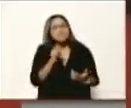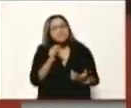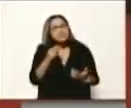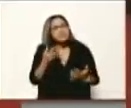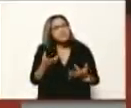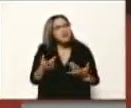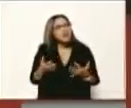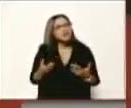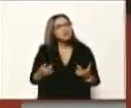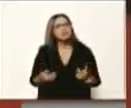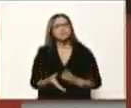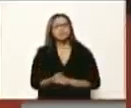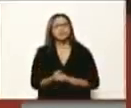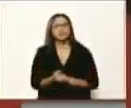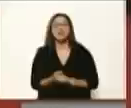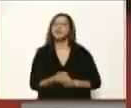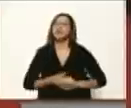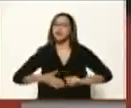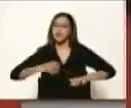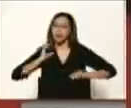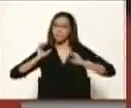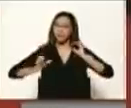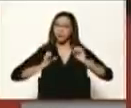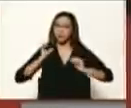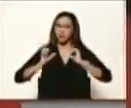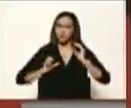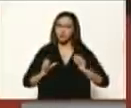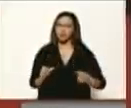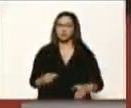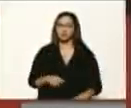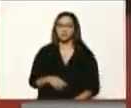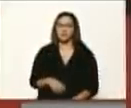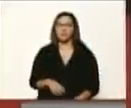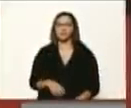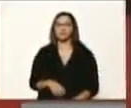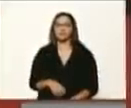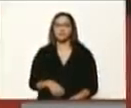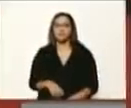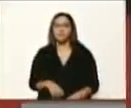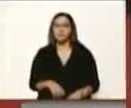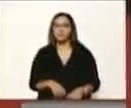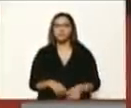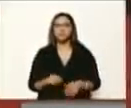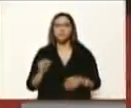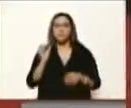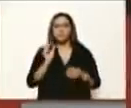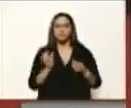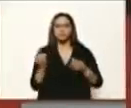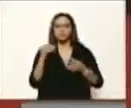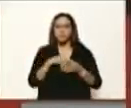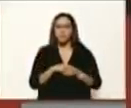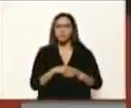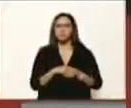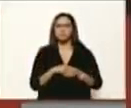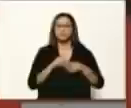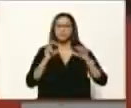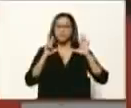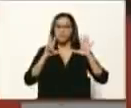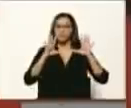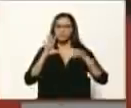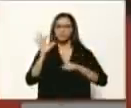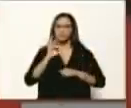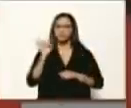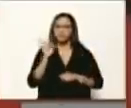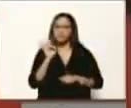más emocionante, es que un poquito más del 85%,